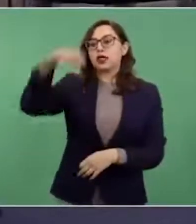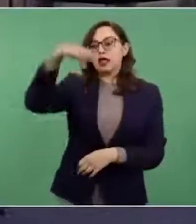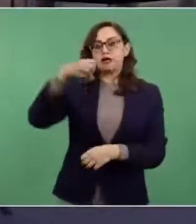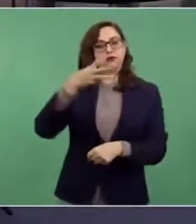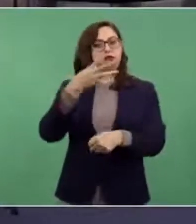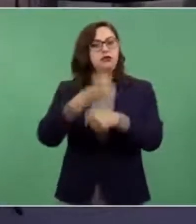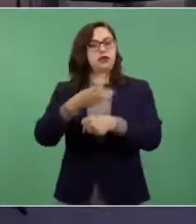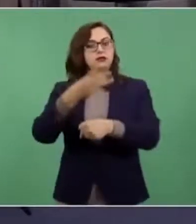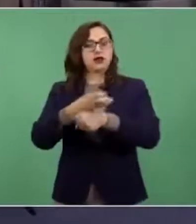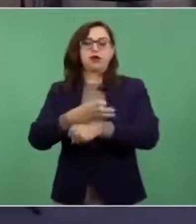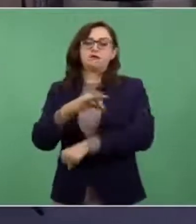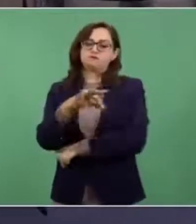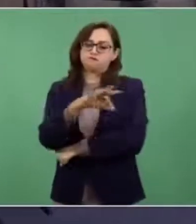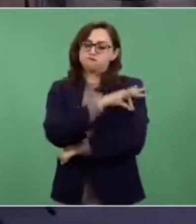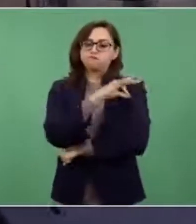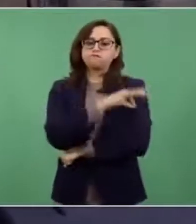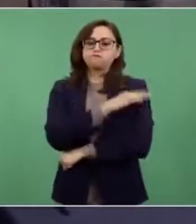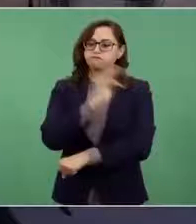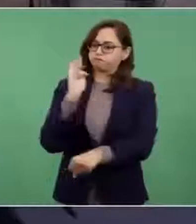mayores.